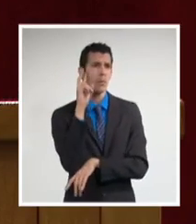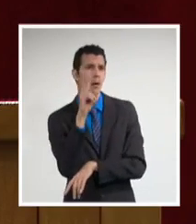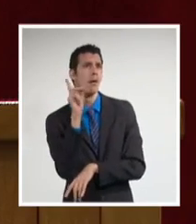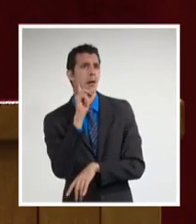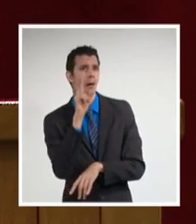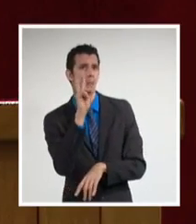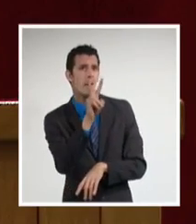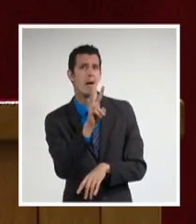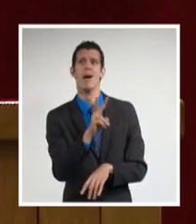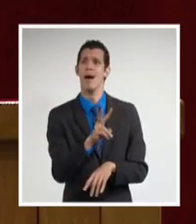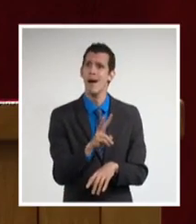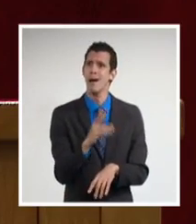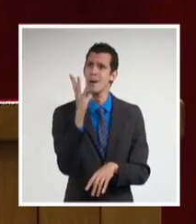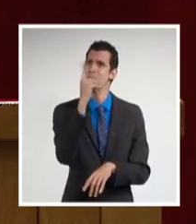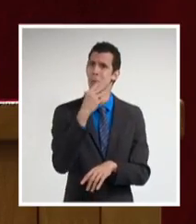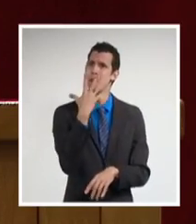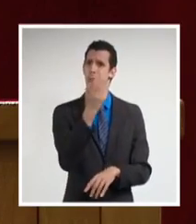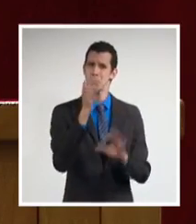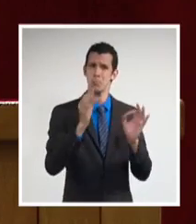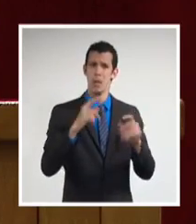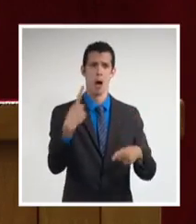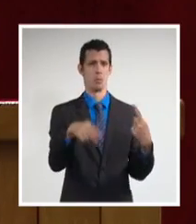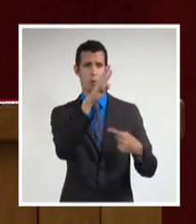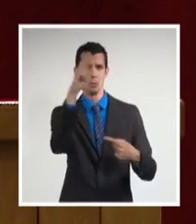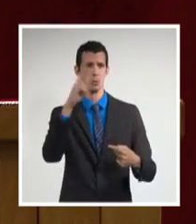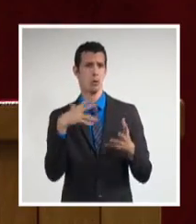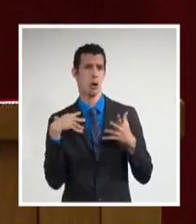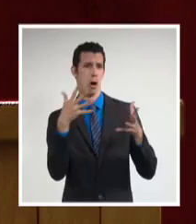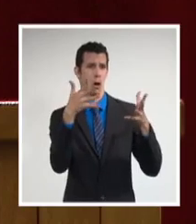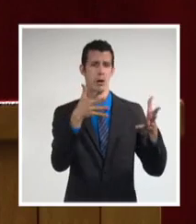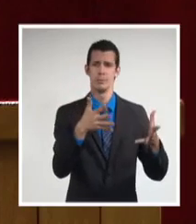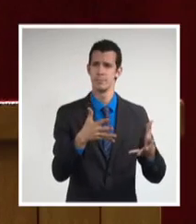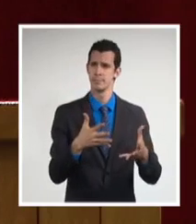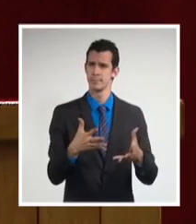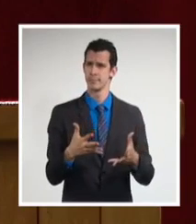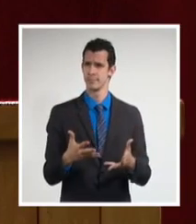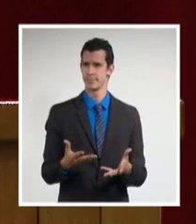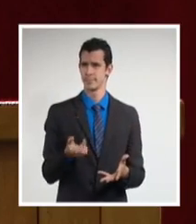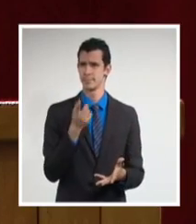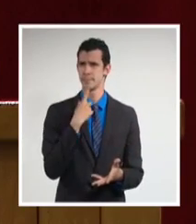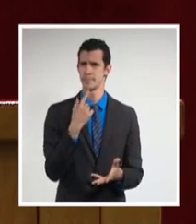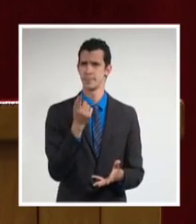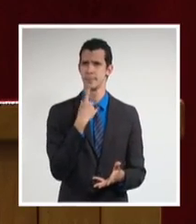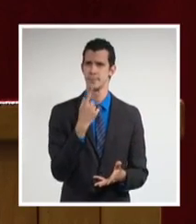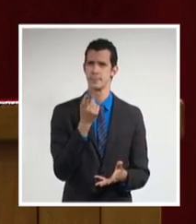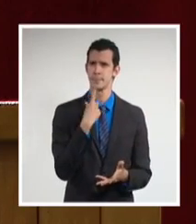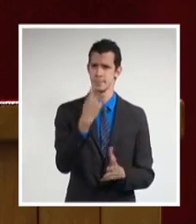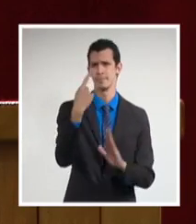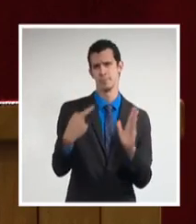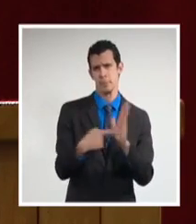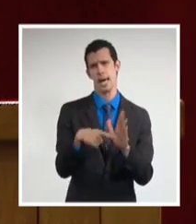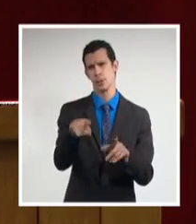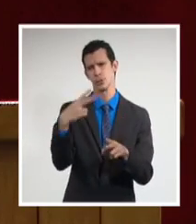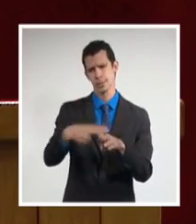pistola. Testimonios de operadores políticos vinculados a los más recientes intentos de golpe blando contra